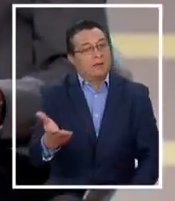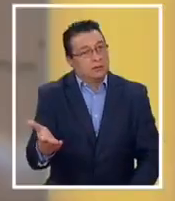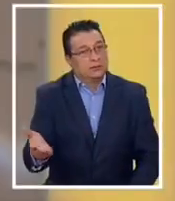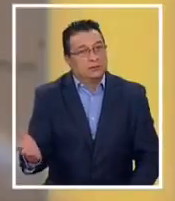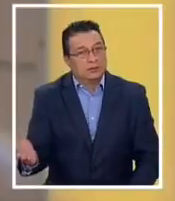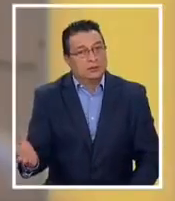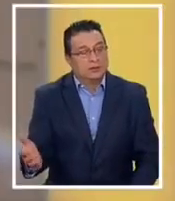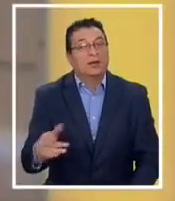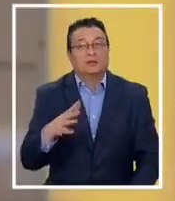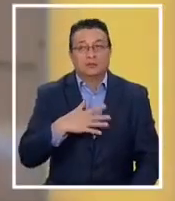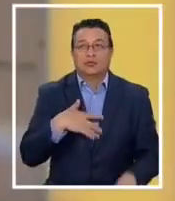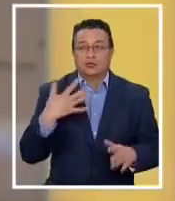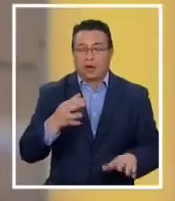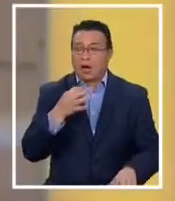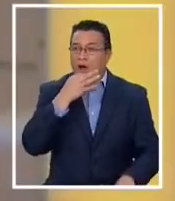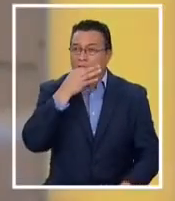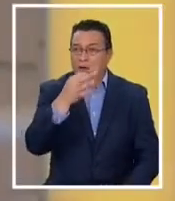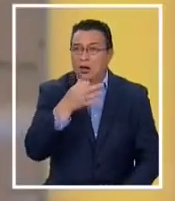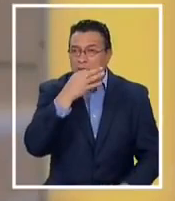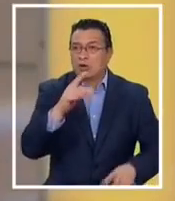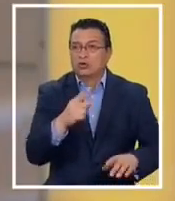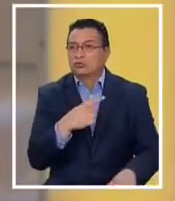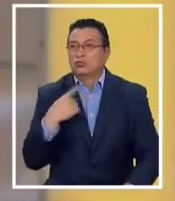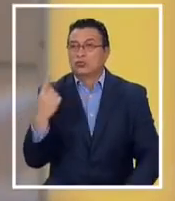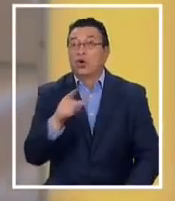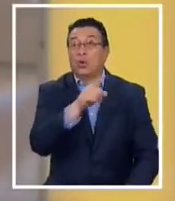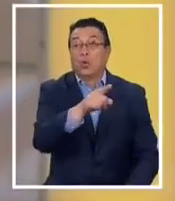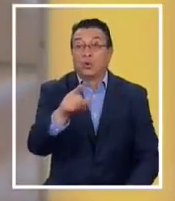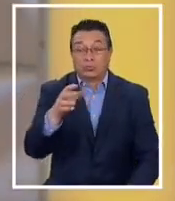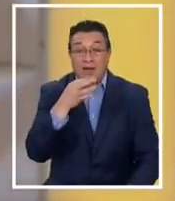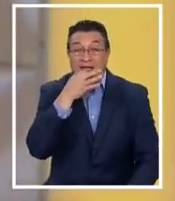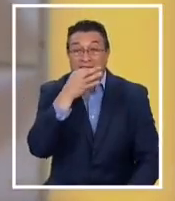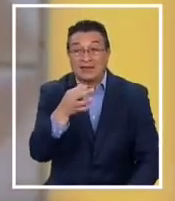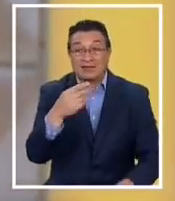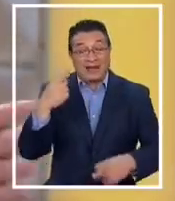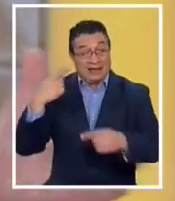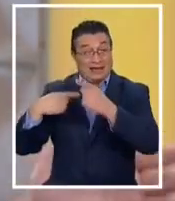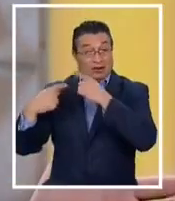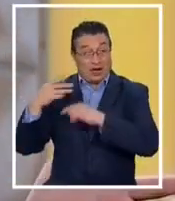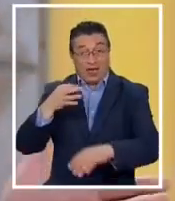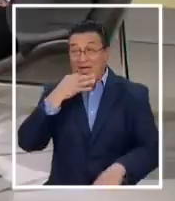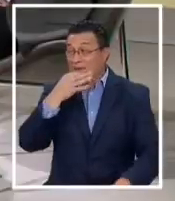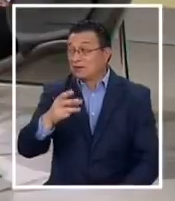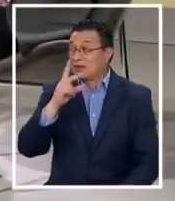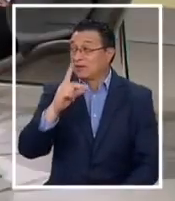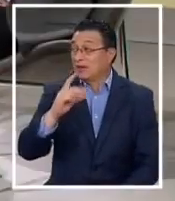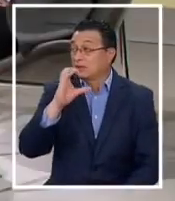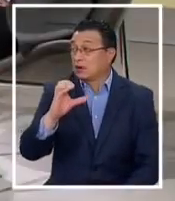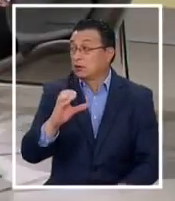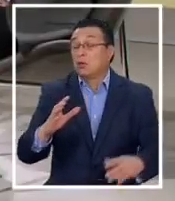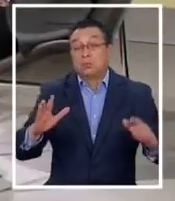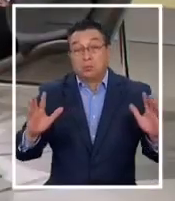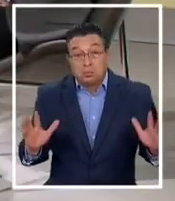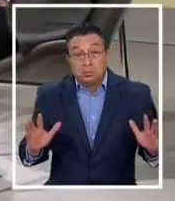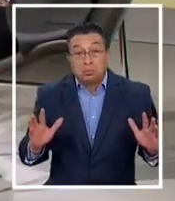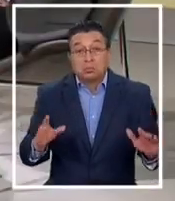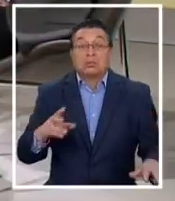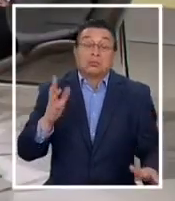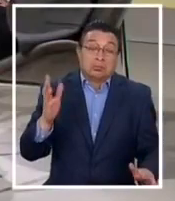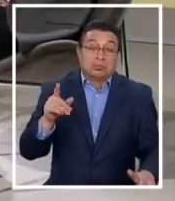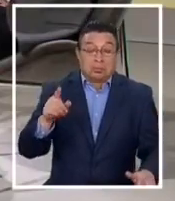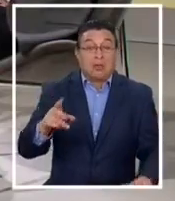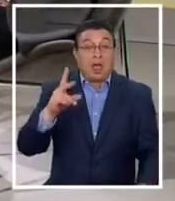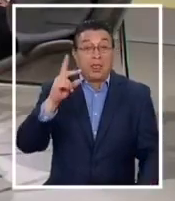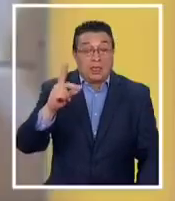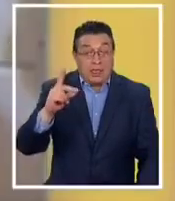yo lo he dicho un término genérico si ustedes dicen que la historia dice que eso habla de la adc bueno será el